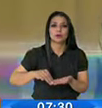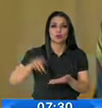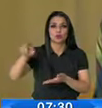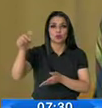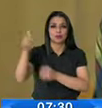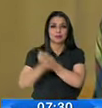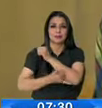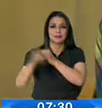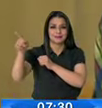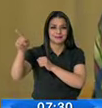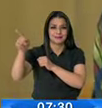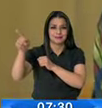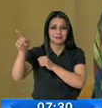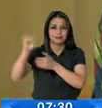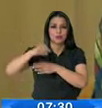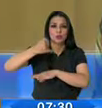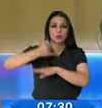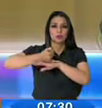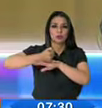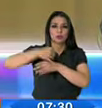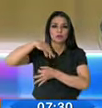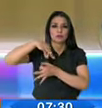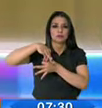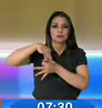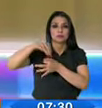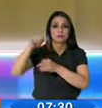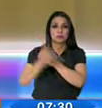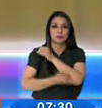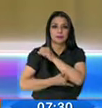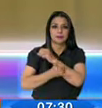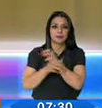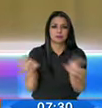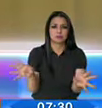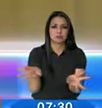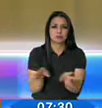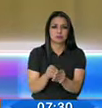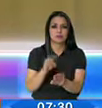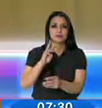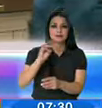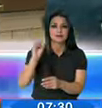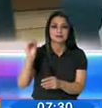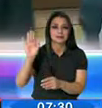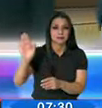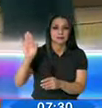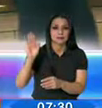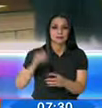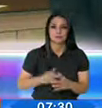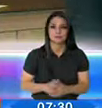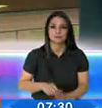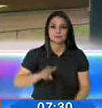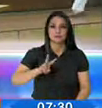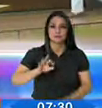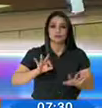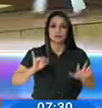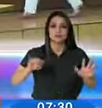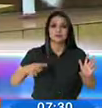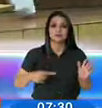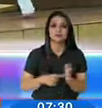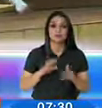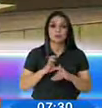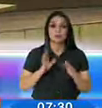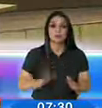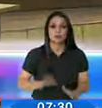de los que son de las juntas del exterior, que suman más de 600. Fueron 286.000